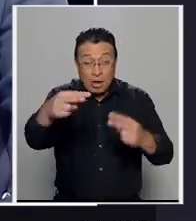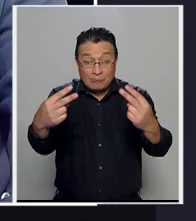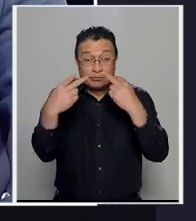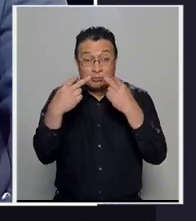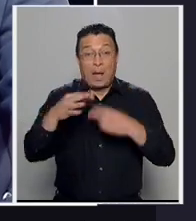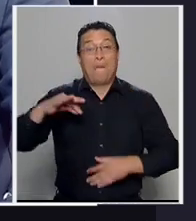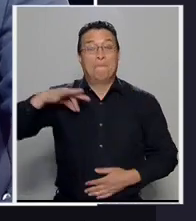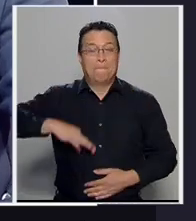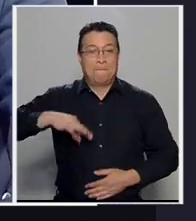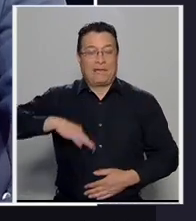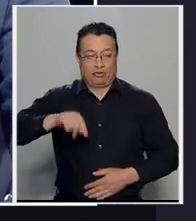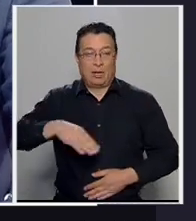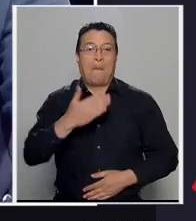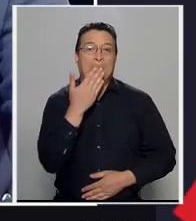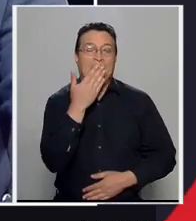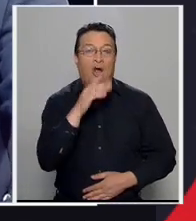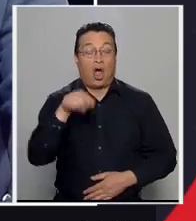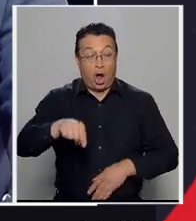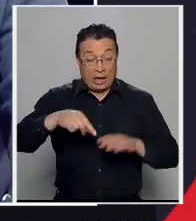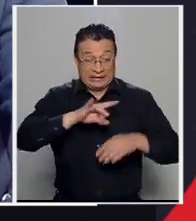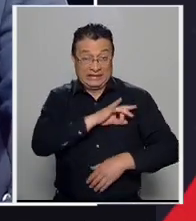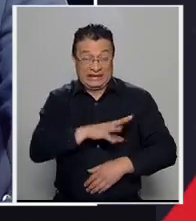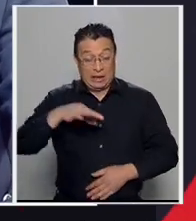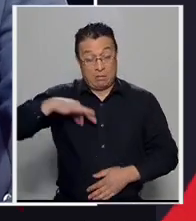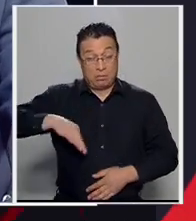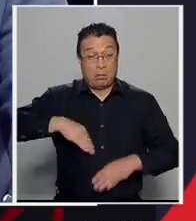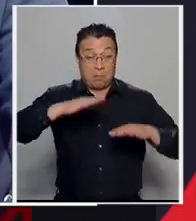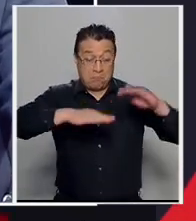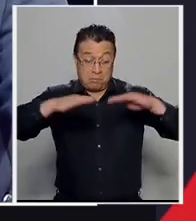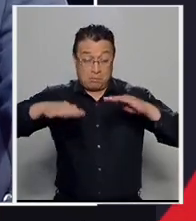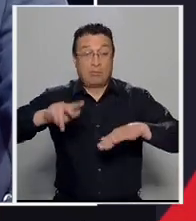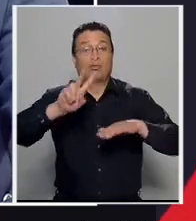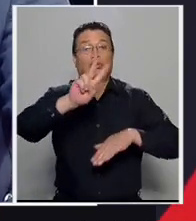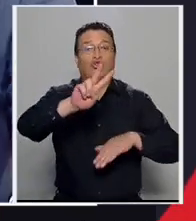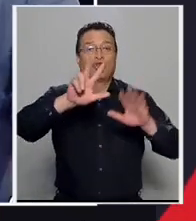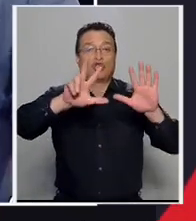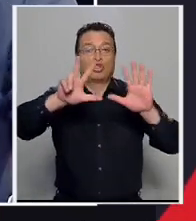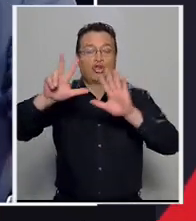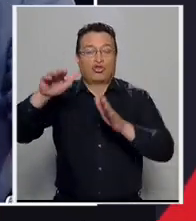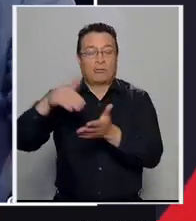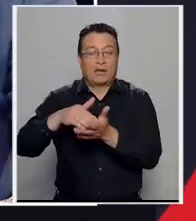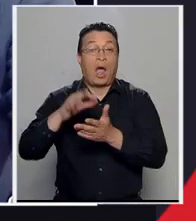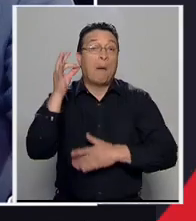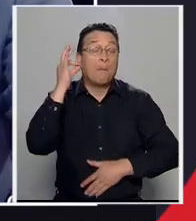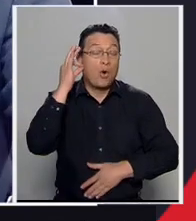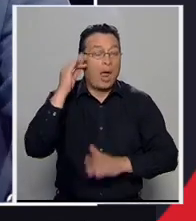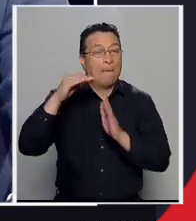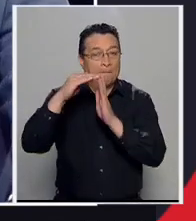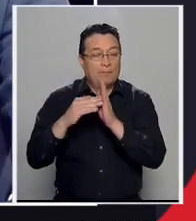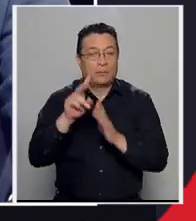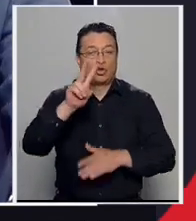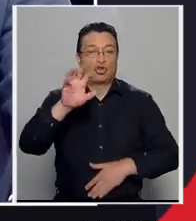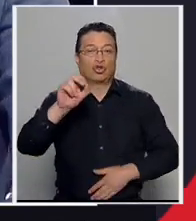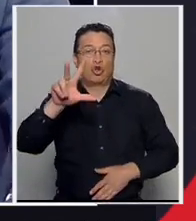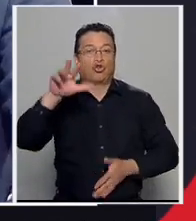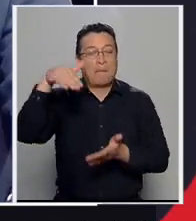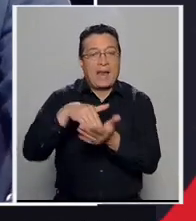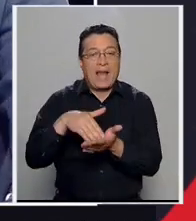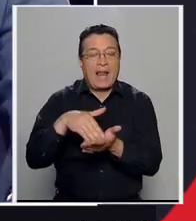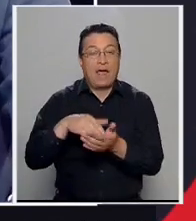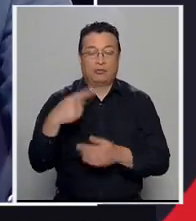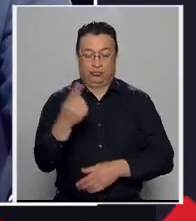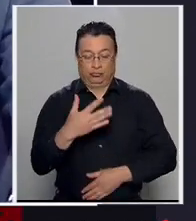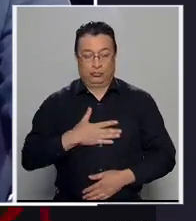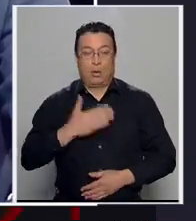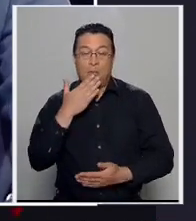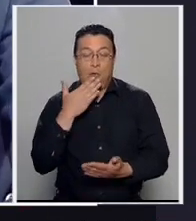pensiones mejoren. Hoy día el promedio de las pensiones en Chile es de 288 mil pesos. Para las mujeres, inferior aún, 208 mil pesos. Nosotros tenemos una